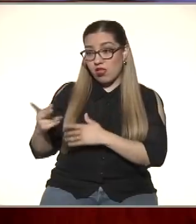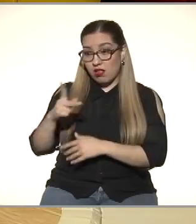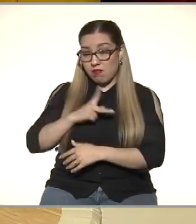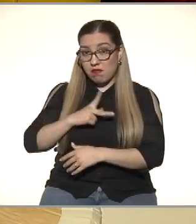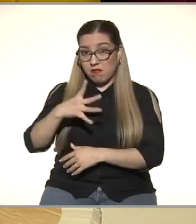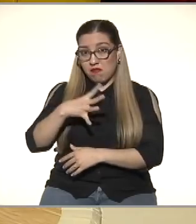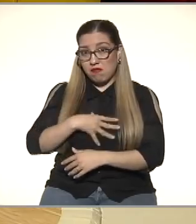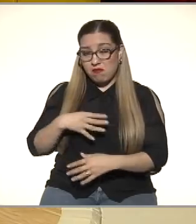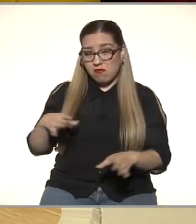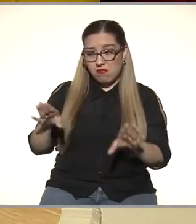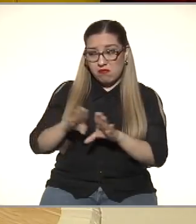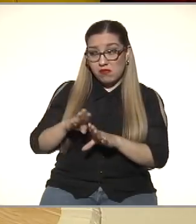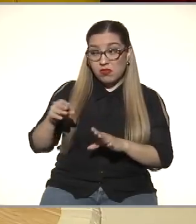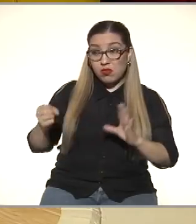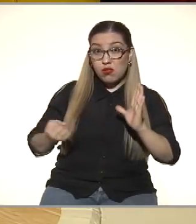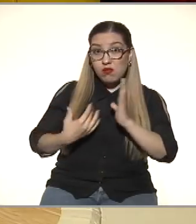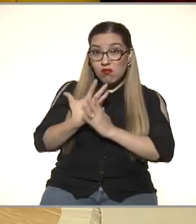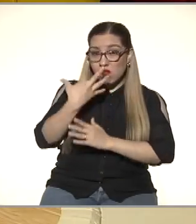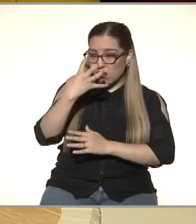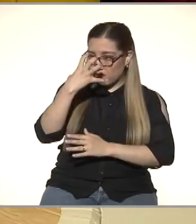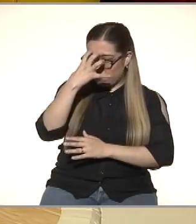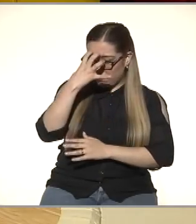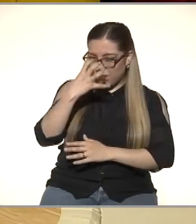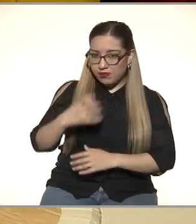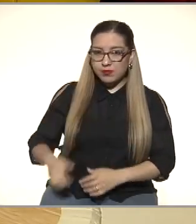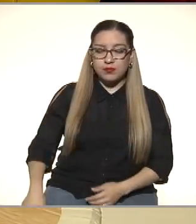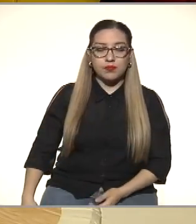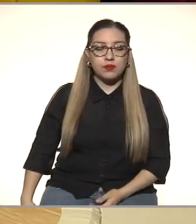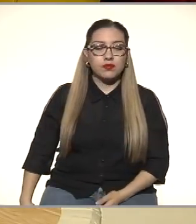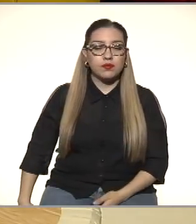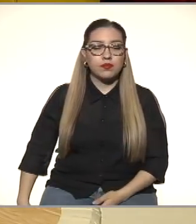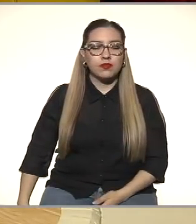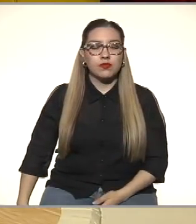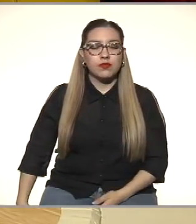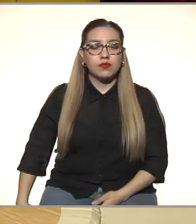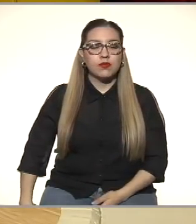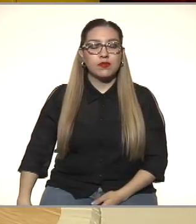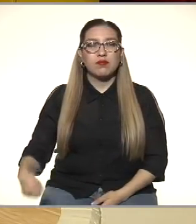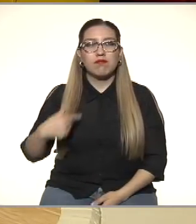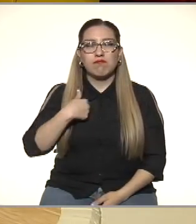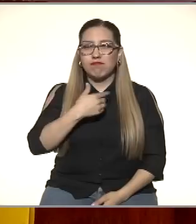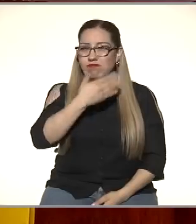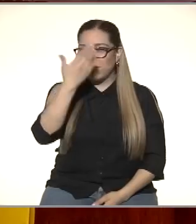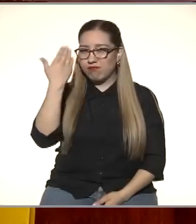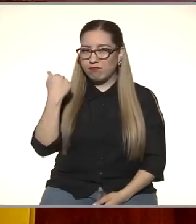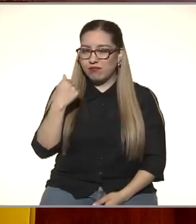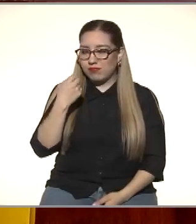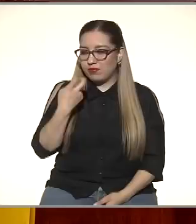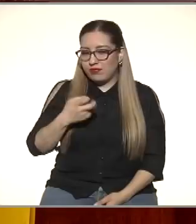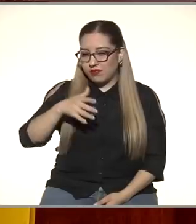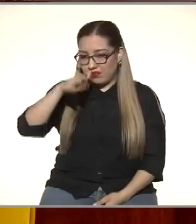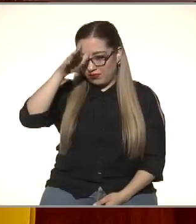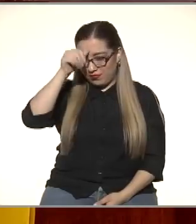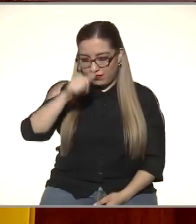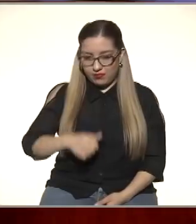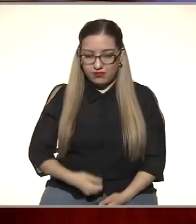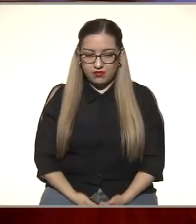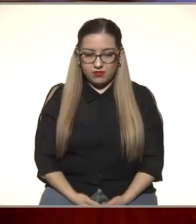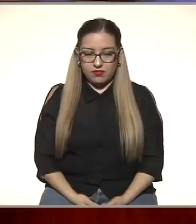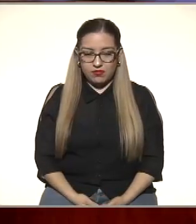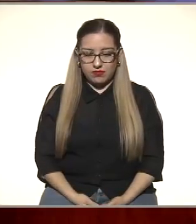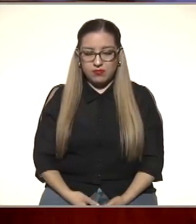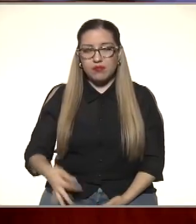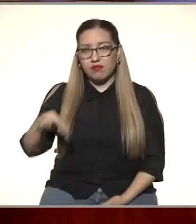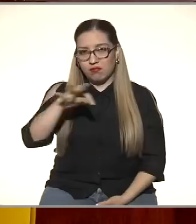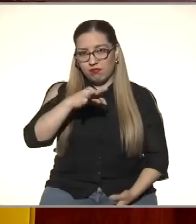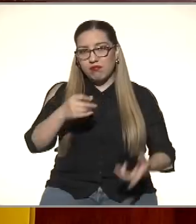la nueva vergüenza es perdonar. ¿No? Yo no sé si estoy de acuerdo en que la nueva vergüenza es perdonar. Para unas familias. Quizá para